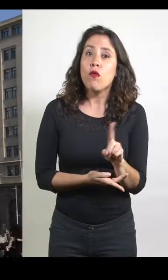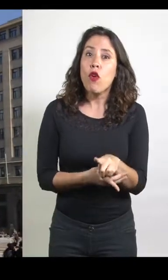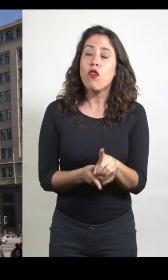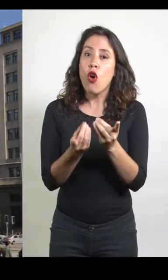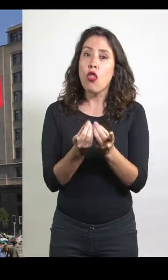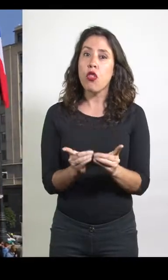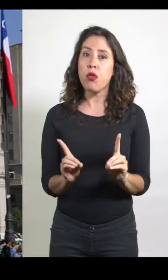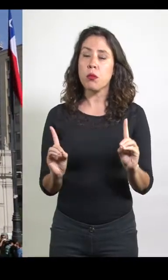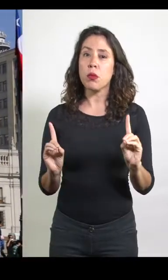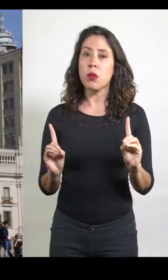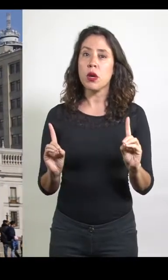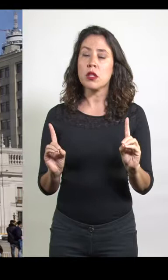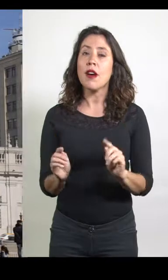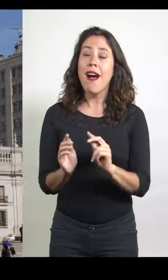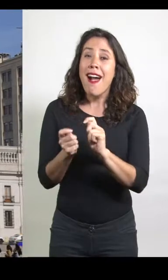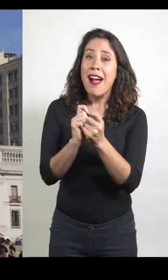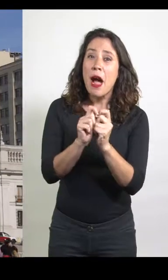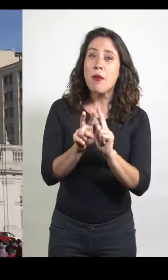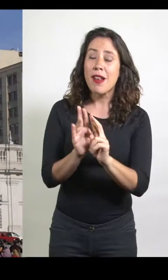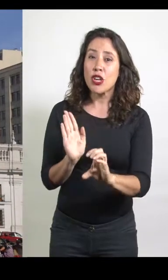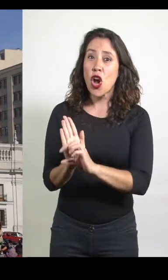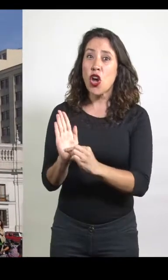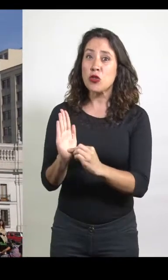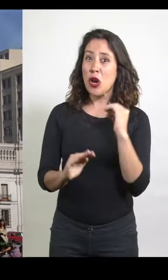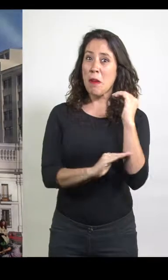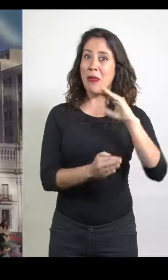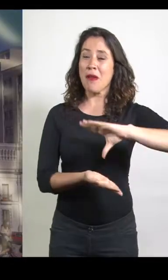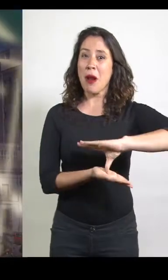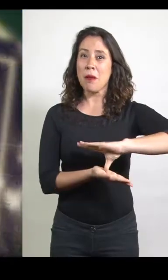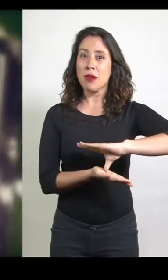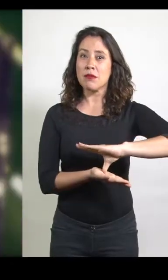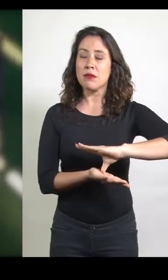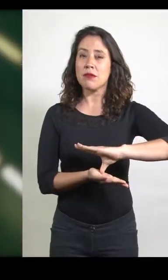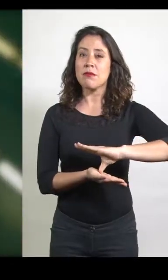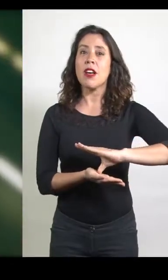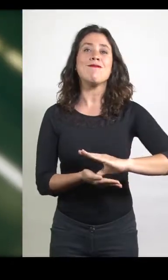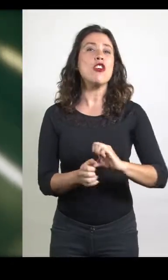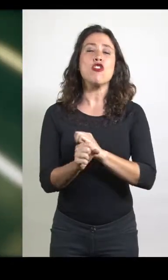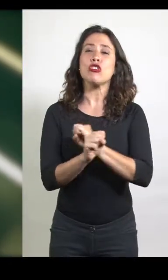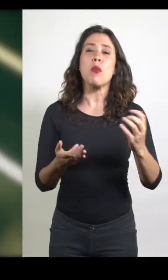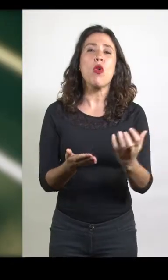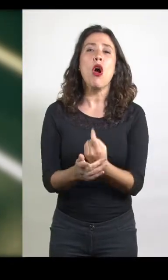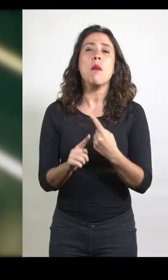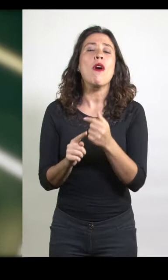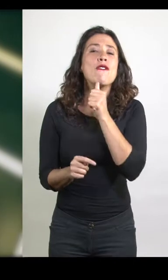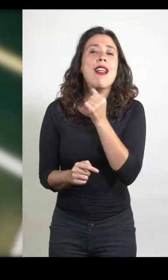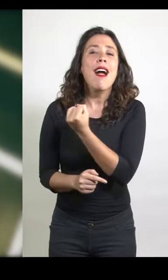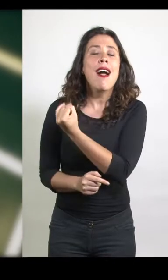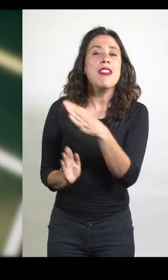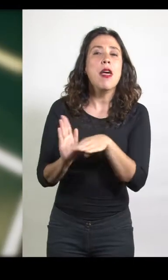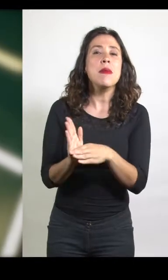de la democracia, las modificaciones a la Constitución vigente tuvieron oposición por falta de quórum necesario para